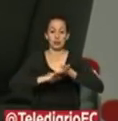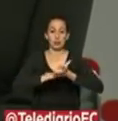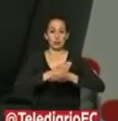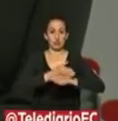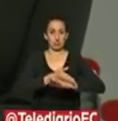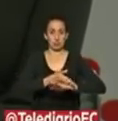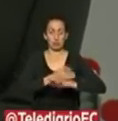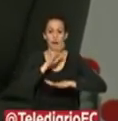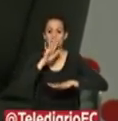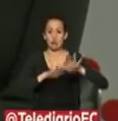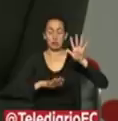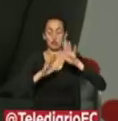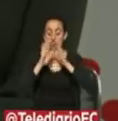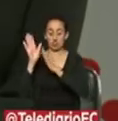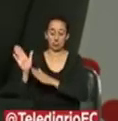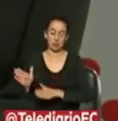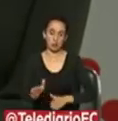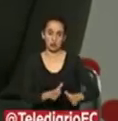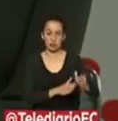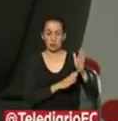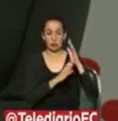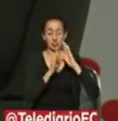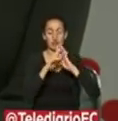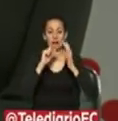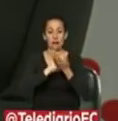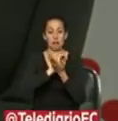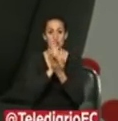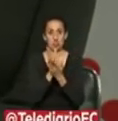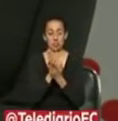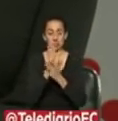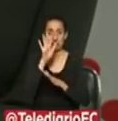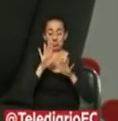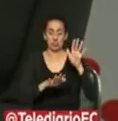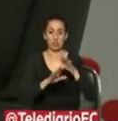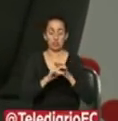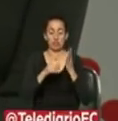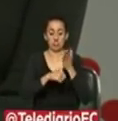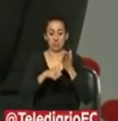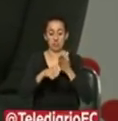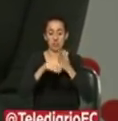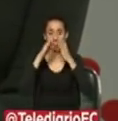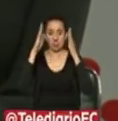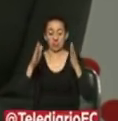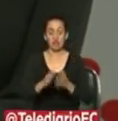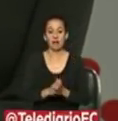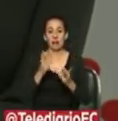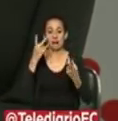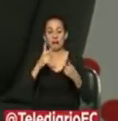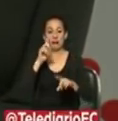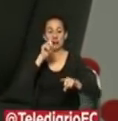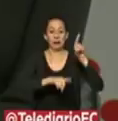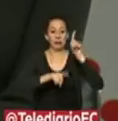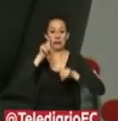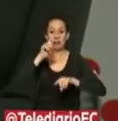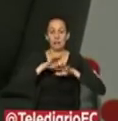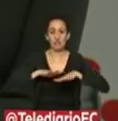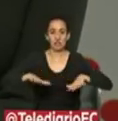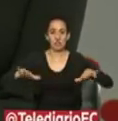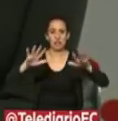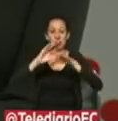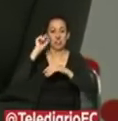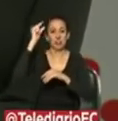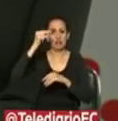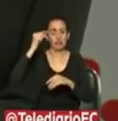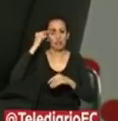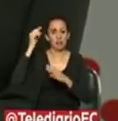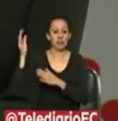que ha concluido algún periodo, sea legislativo, sea tanto de los ministros, algunos procesos o gobiernos. ¿Por qué